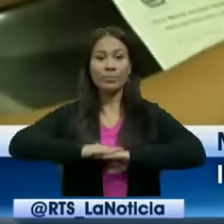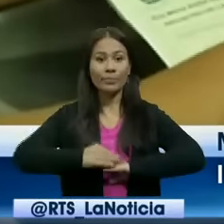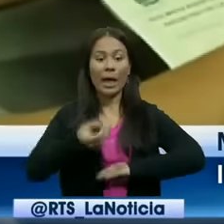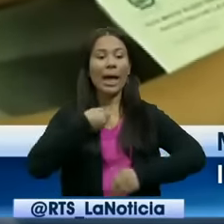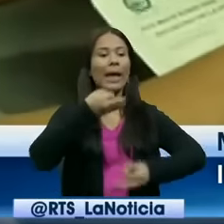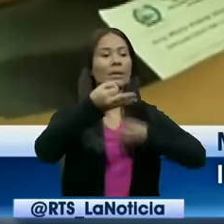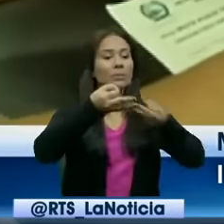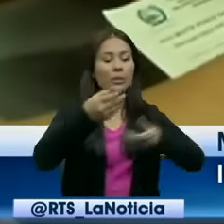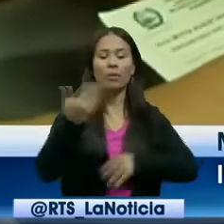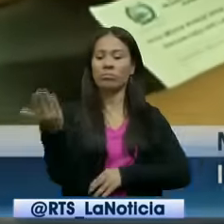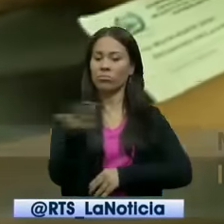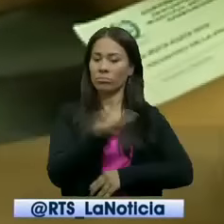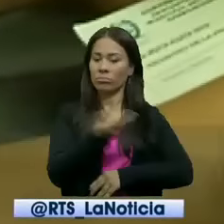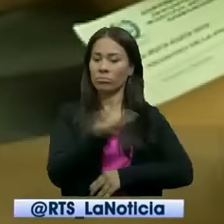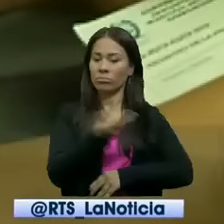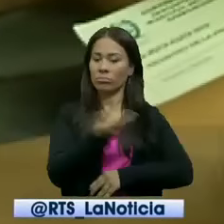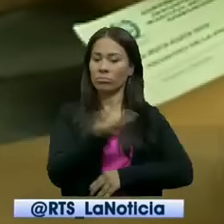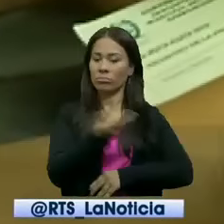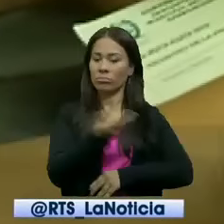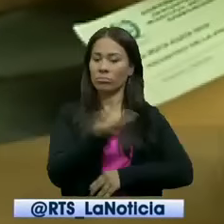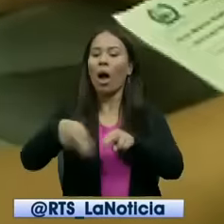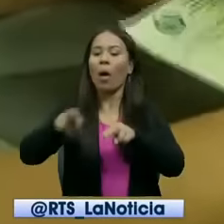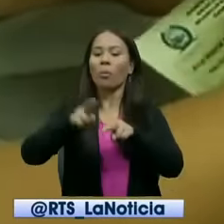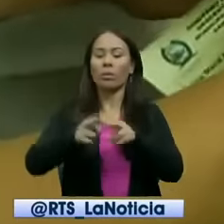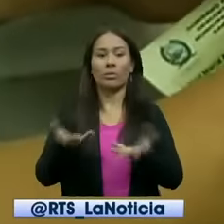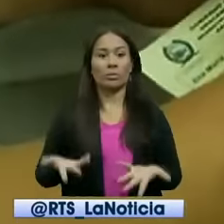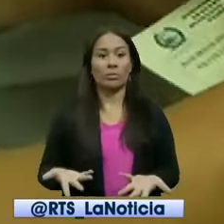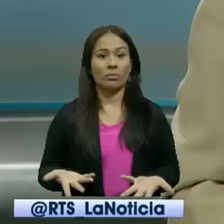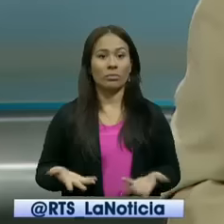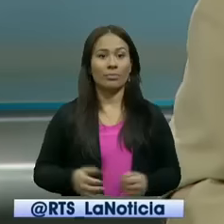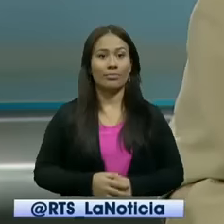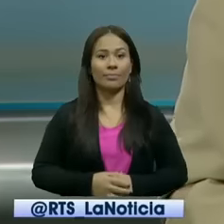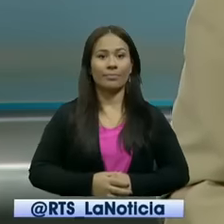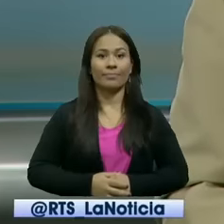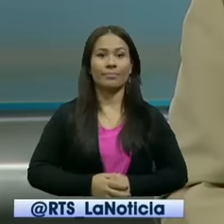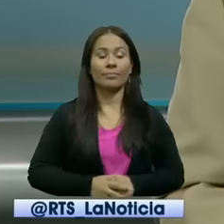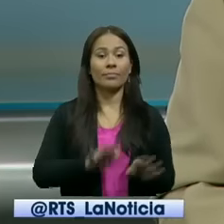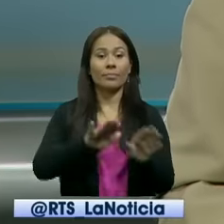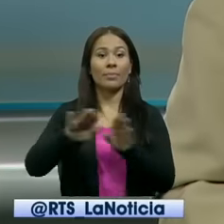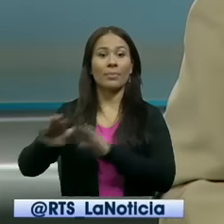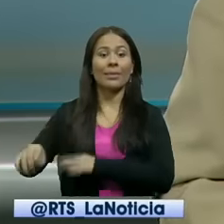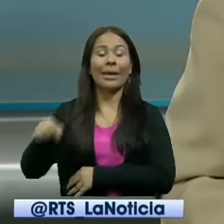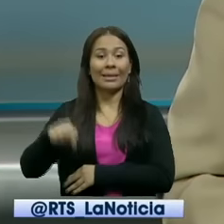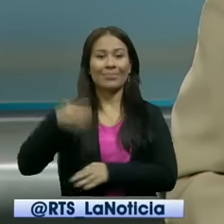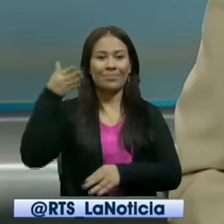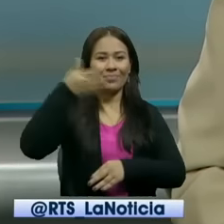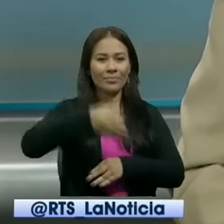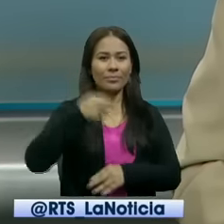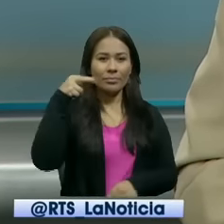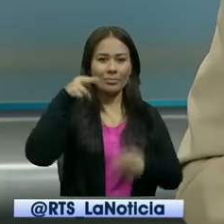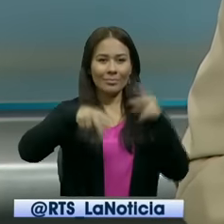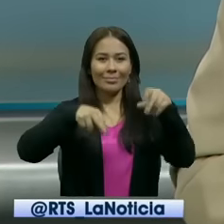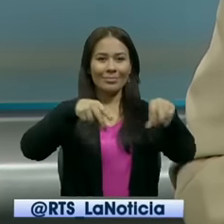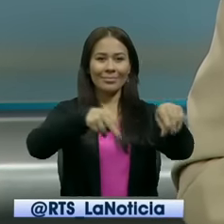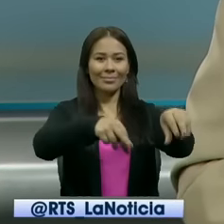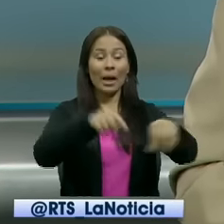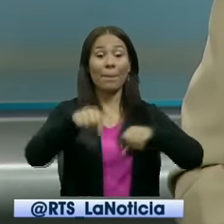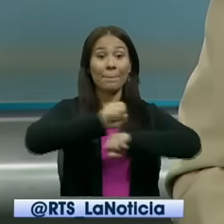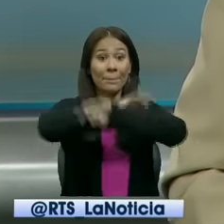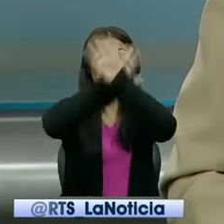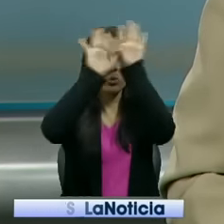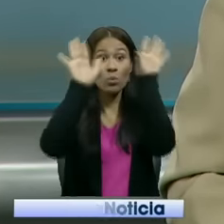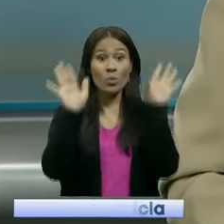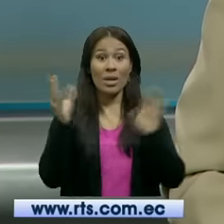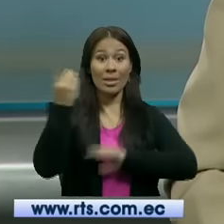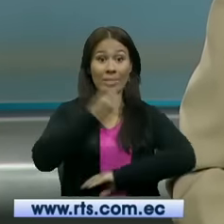prediales. Informó Enrique Muñoz. Bueno, y durante un recorrido realizado a la madrugada de este día por